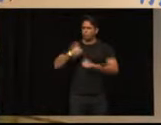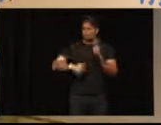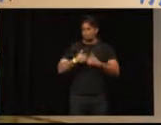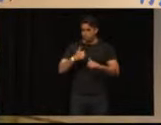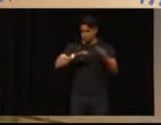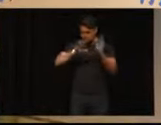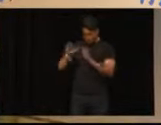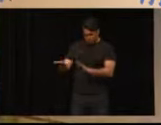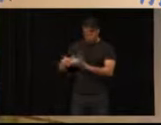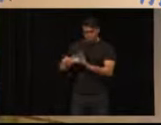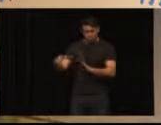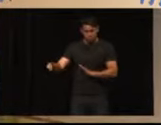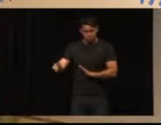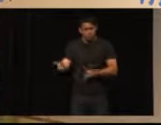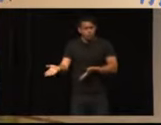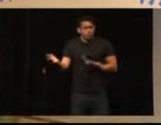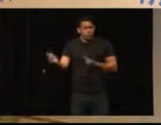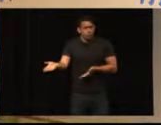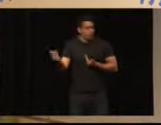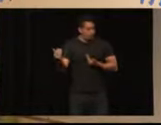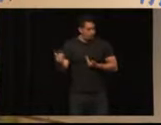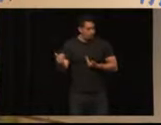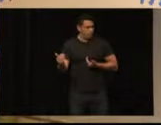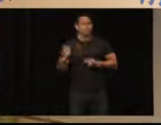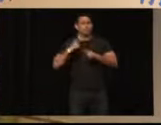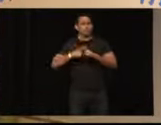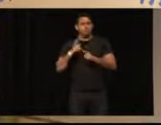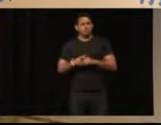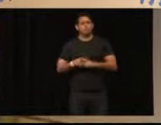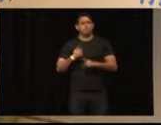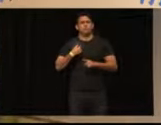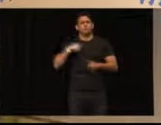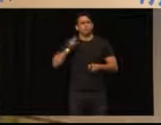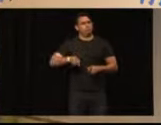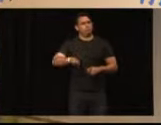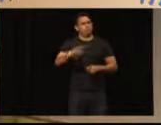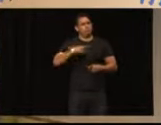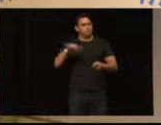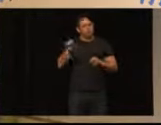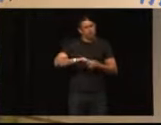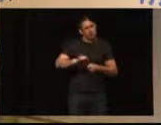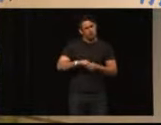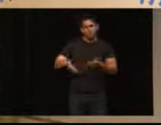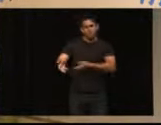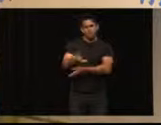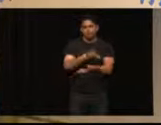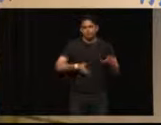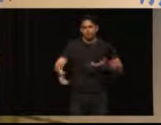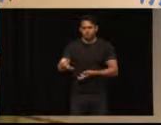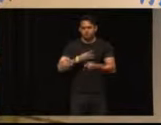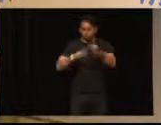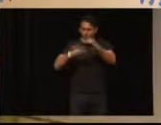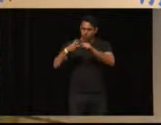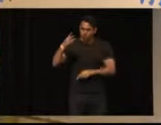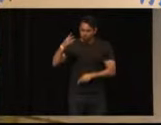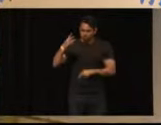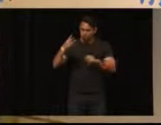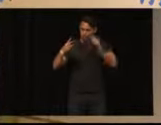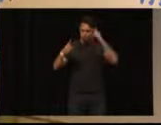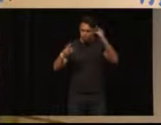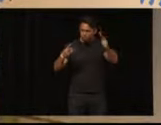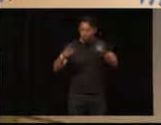ese especialmente el de los niños, el de los jóvenes, puesto que también hago y comparto con aquellos tres